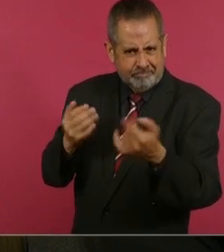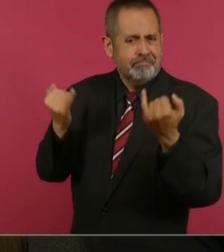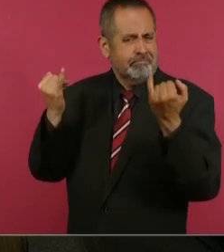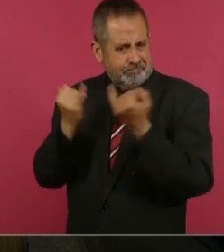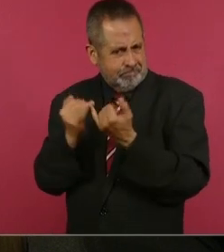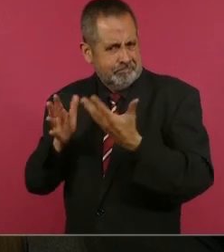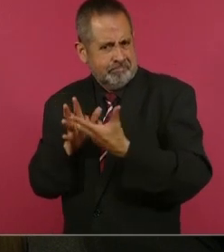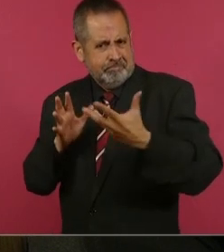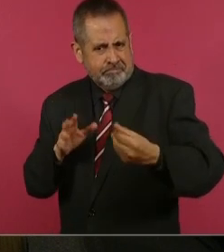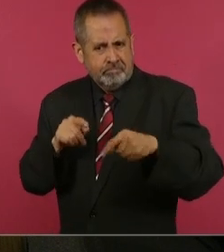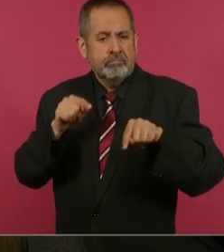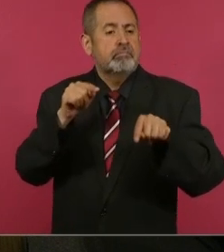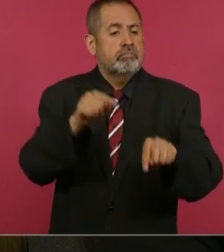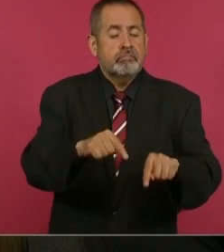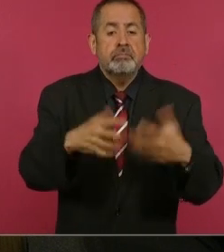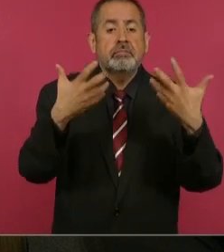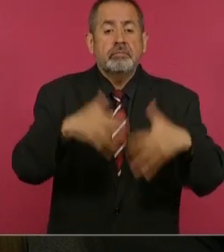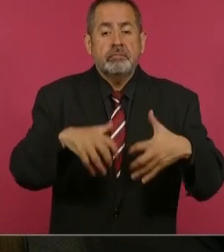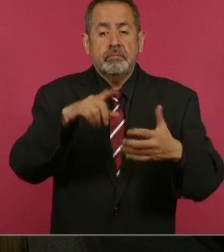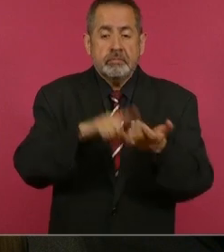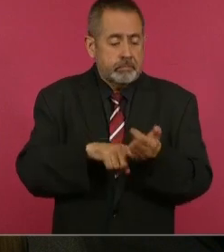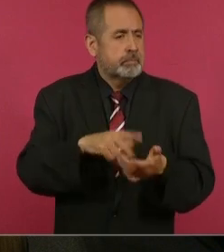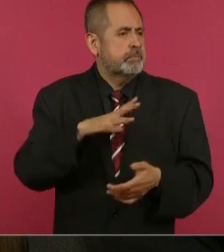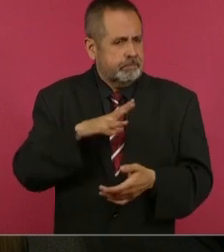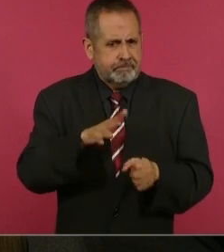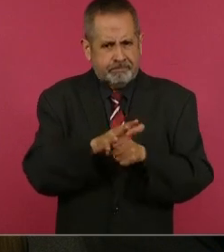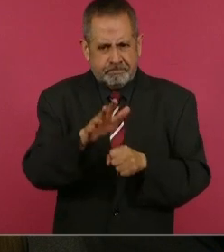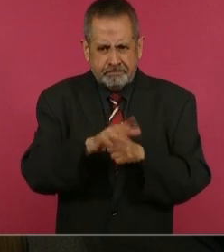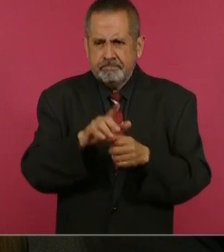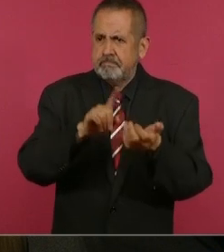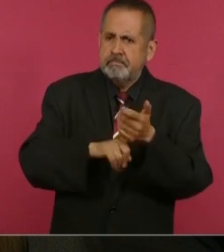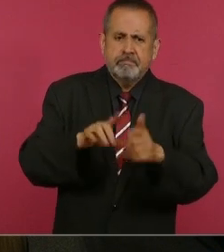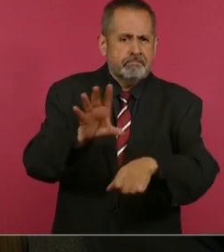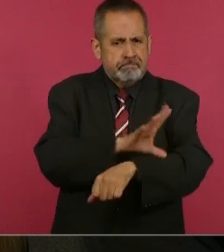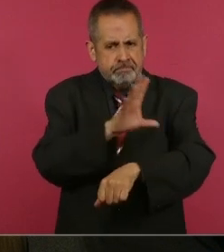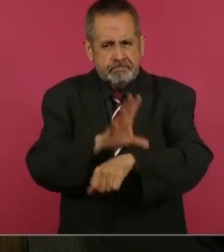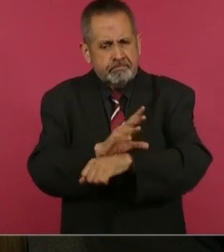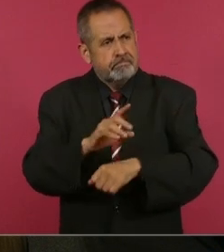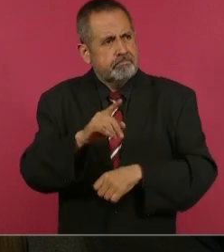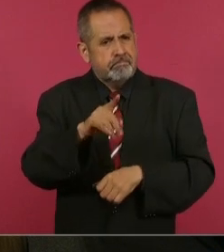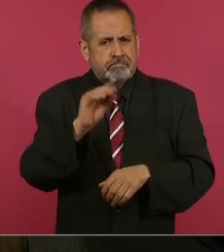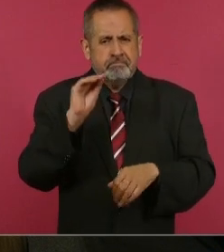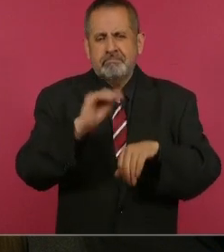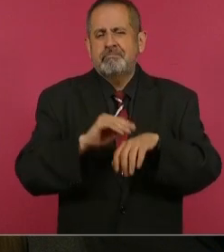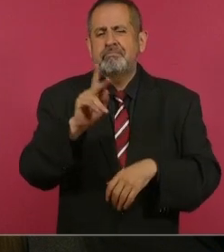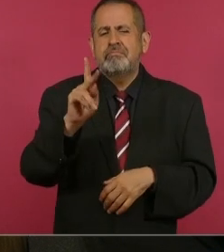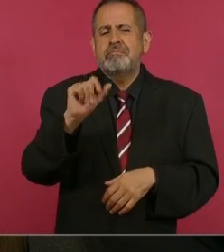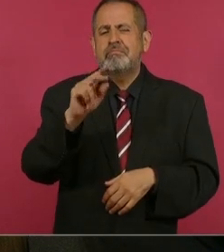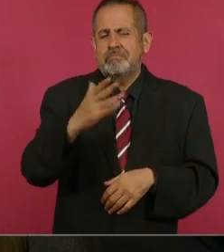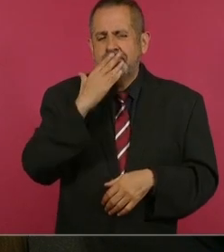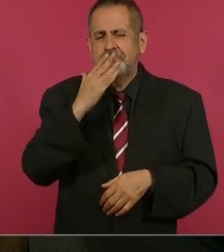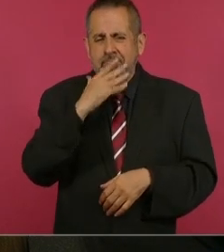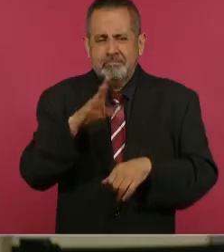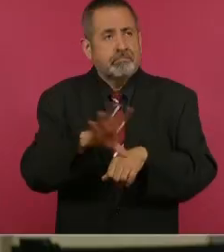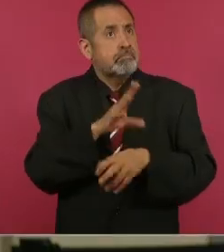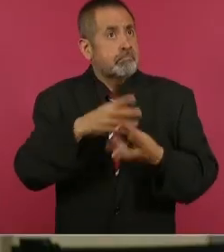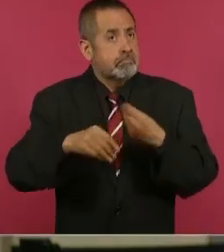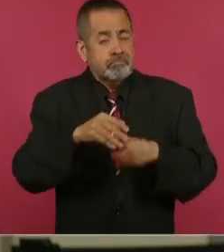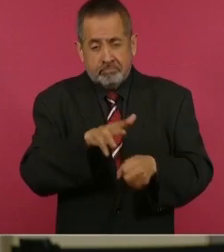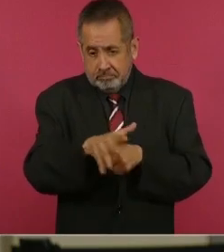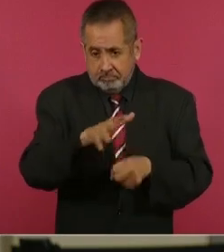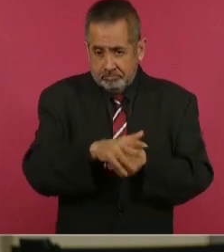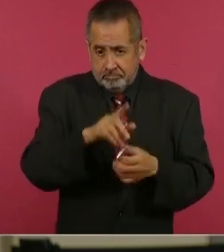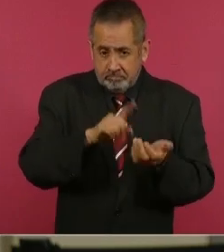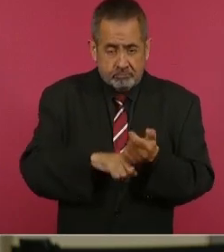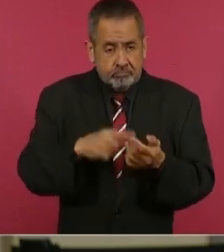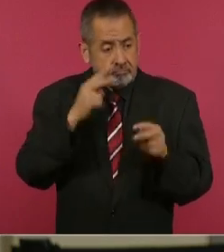las empresas que ya disponen del abasto suficiente de energía, con esto que se llama el Plan Sonora de Energías Renovables, que las